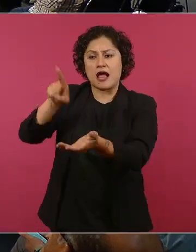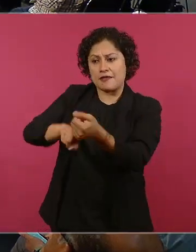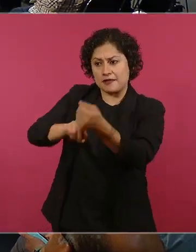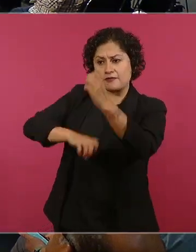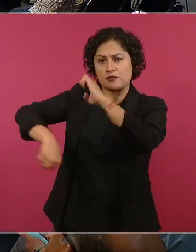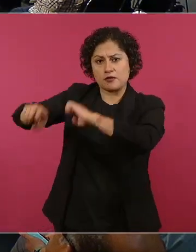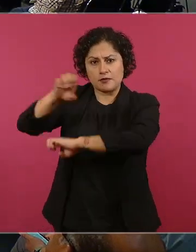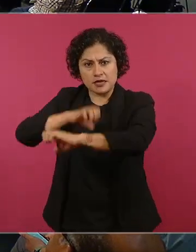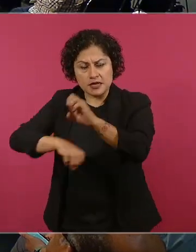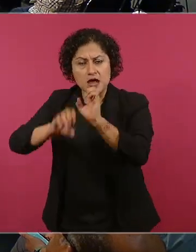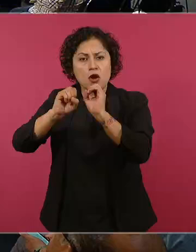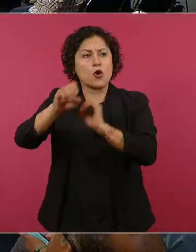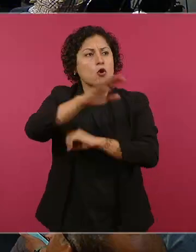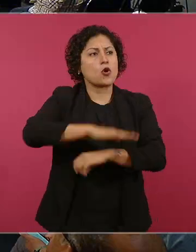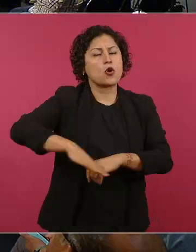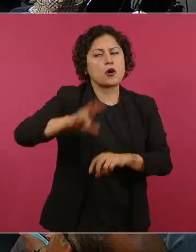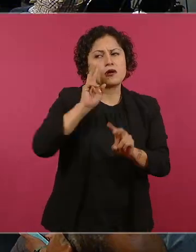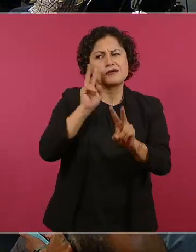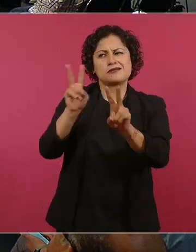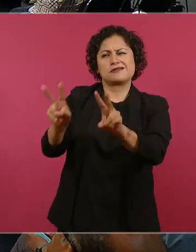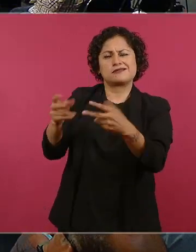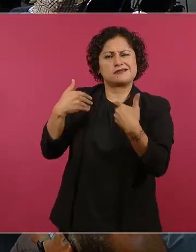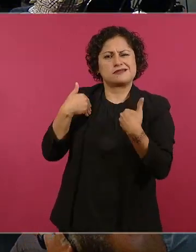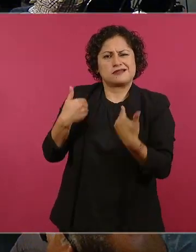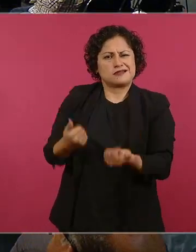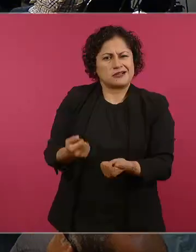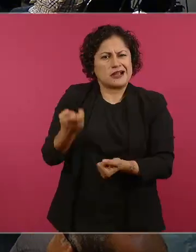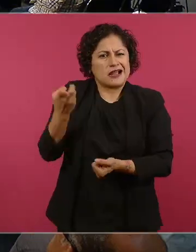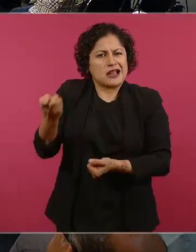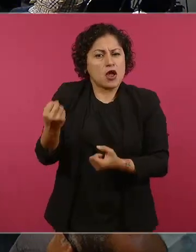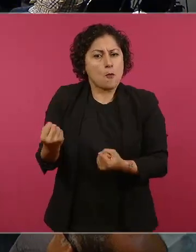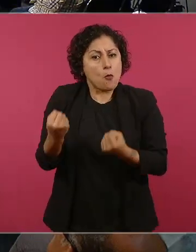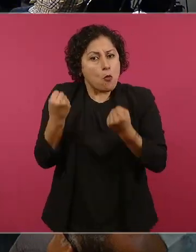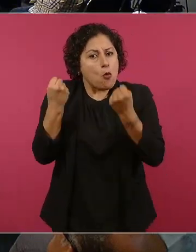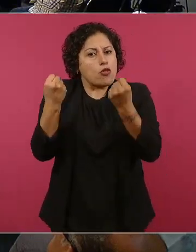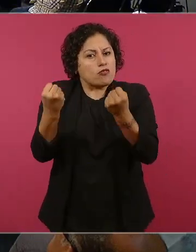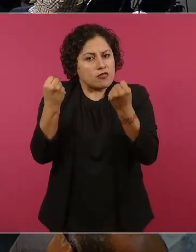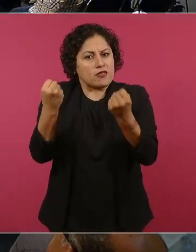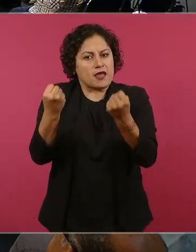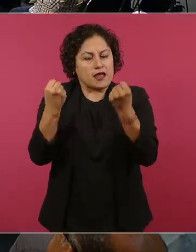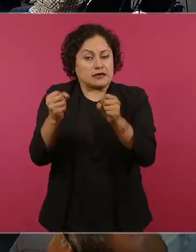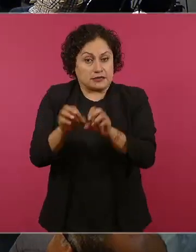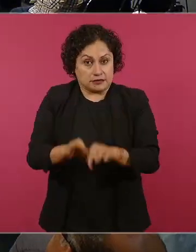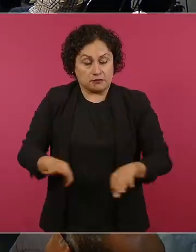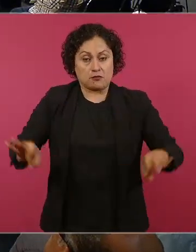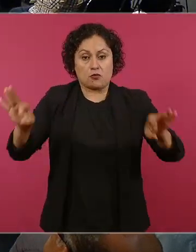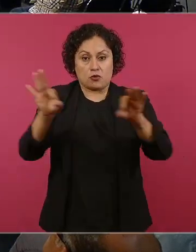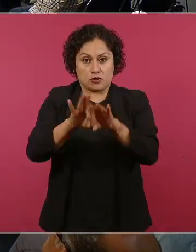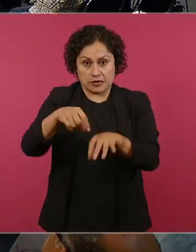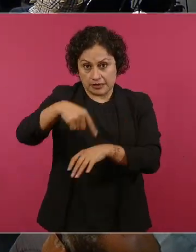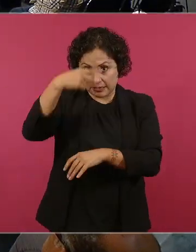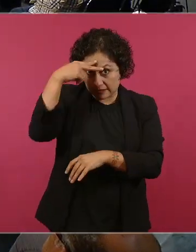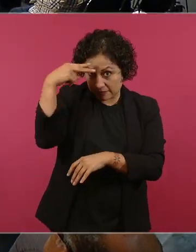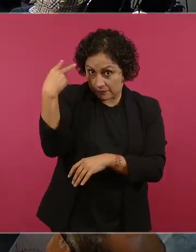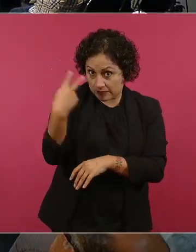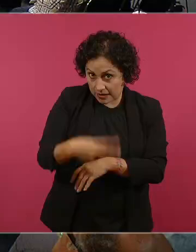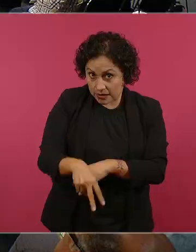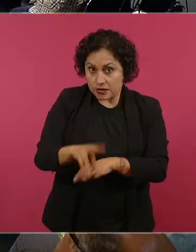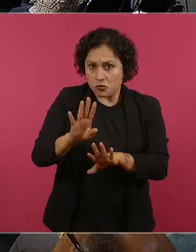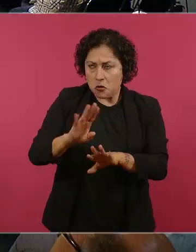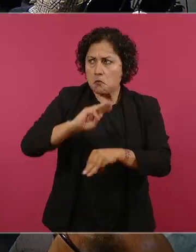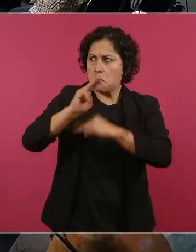poder económico, que es uno de los poderes fácticos más importantes en México y me parece que en el